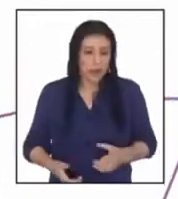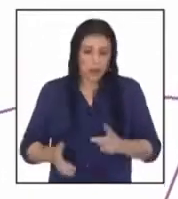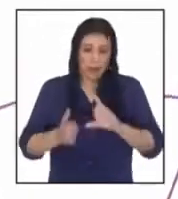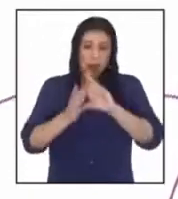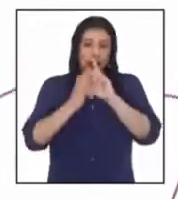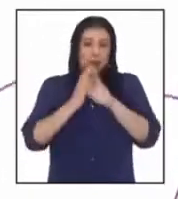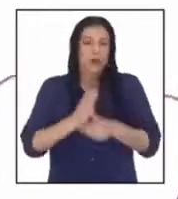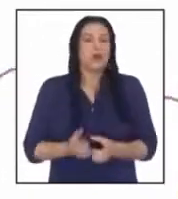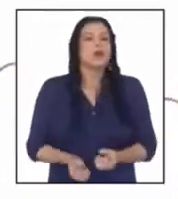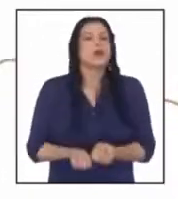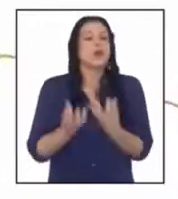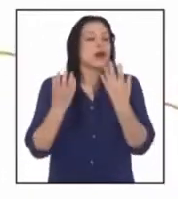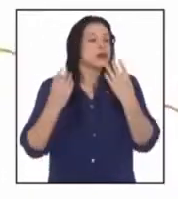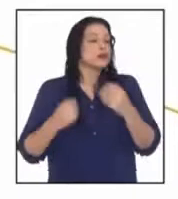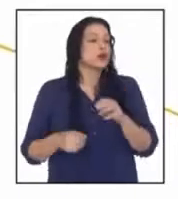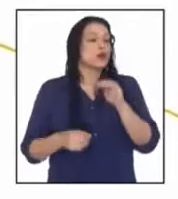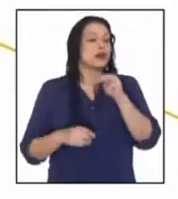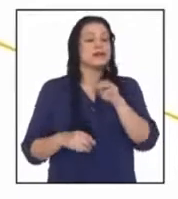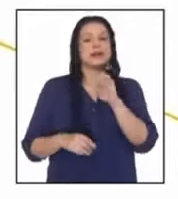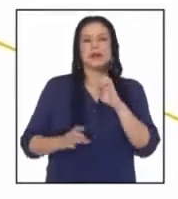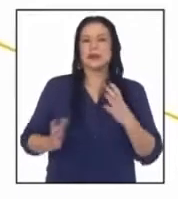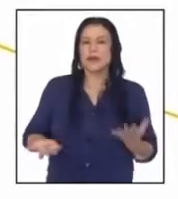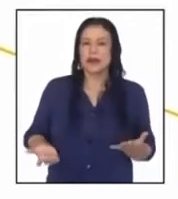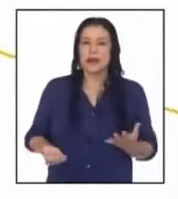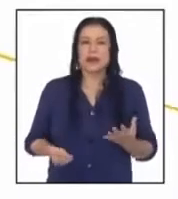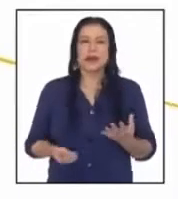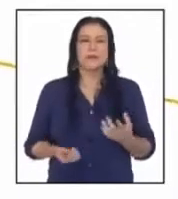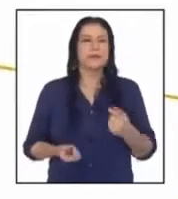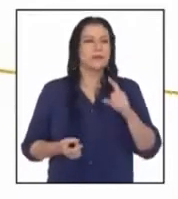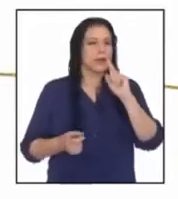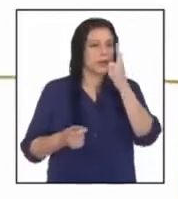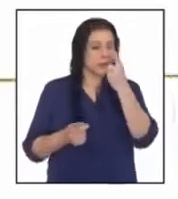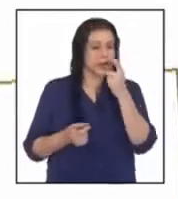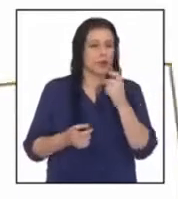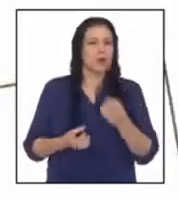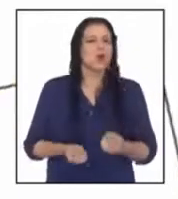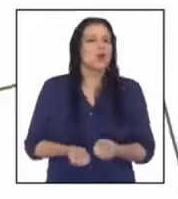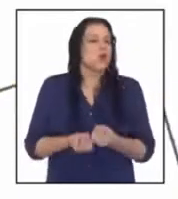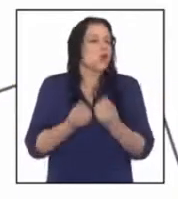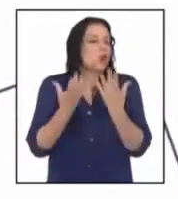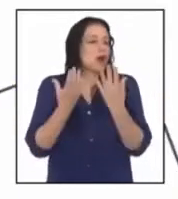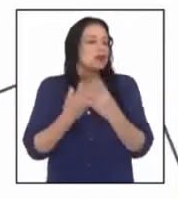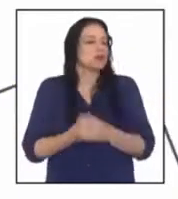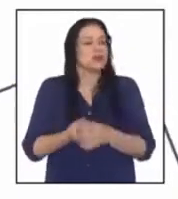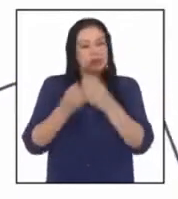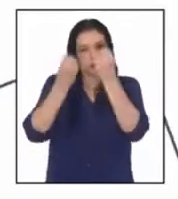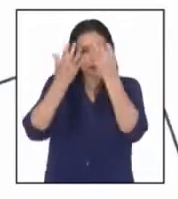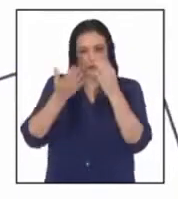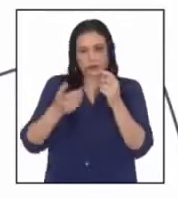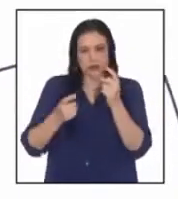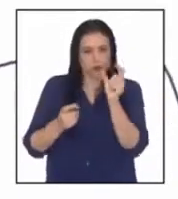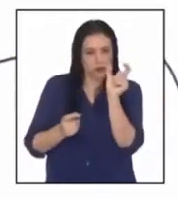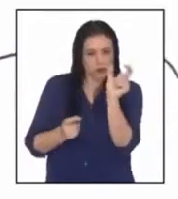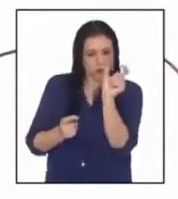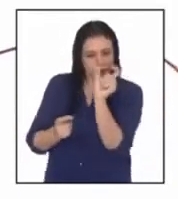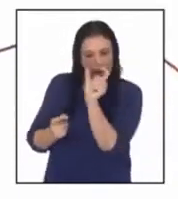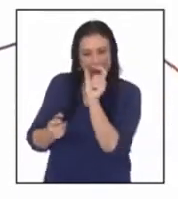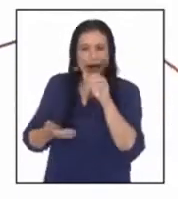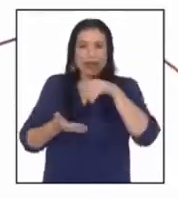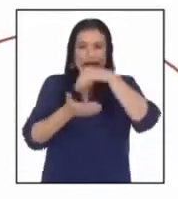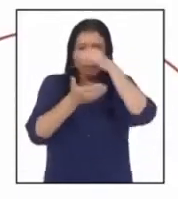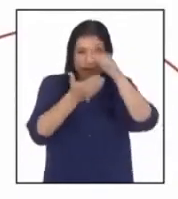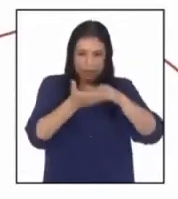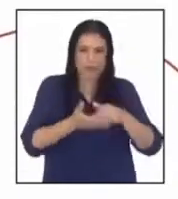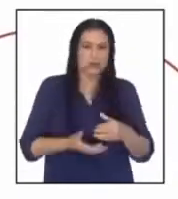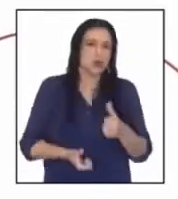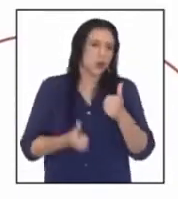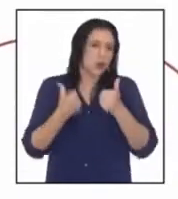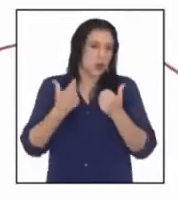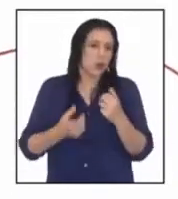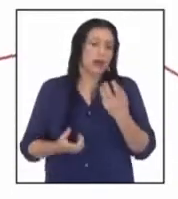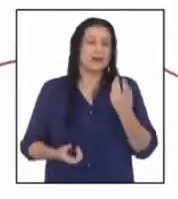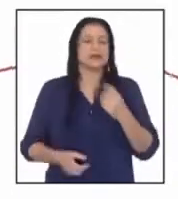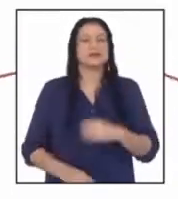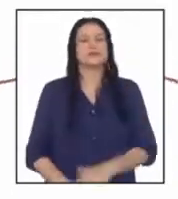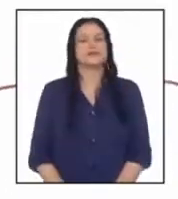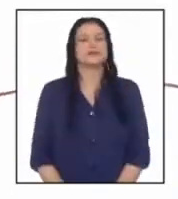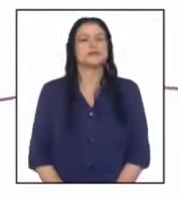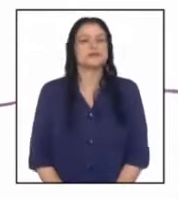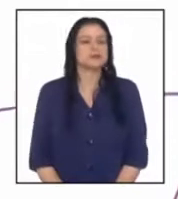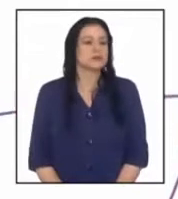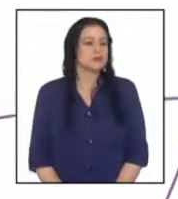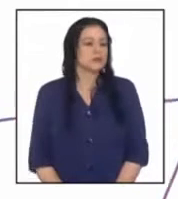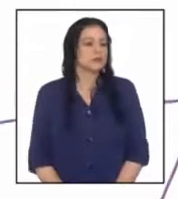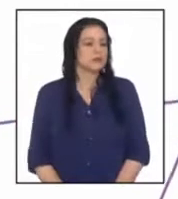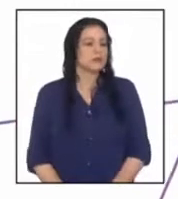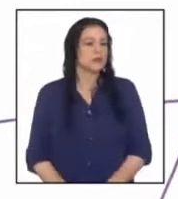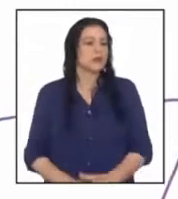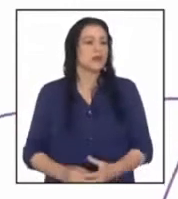Enseguida calculamos la mediana. Para ello, en primer lugar, calculamos el dato central e identificamos el intervalo de la mediana. El